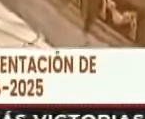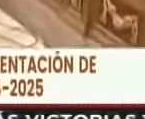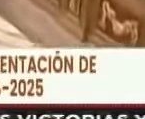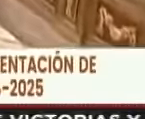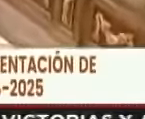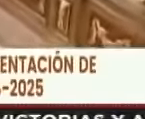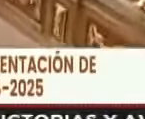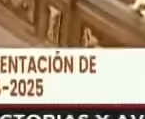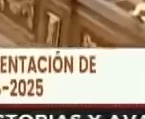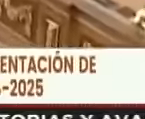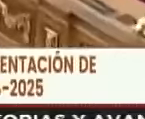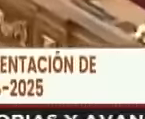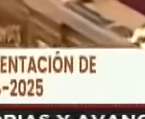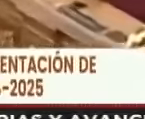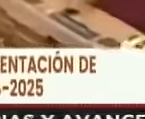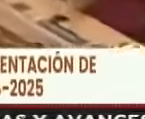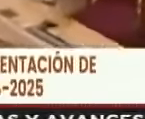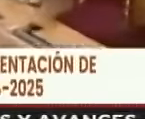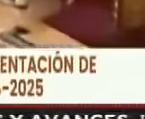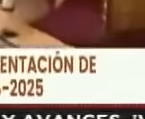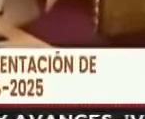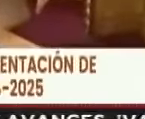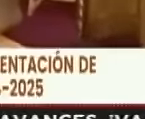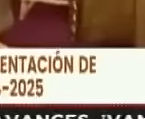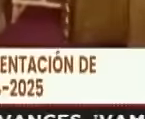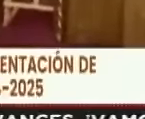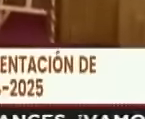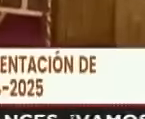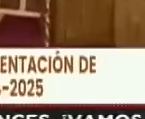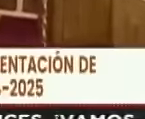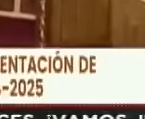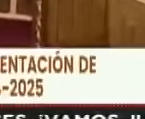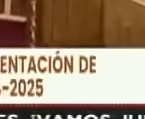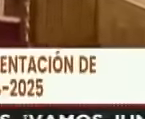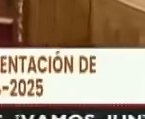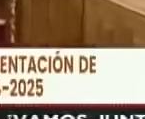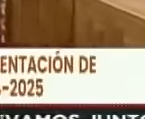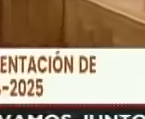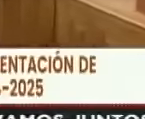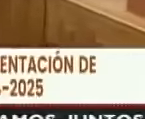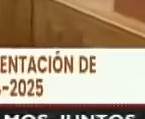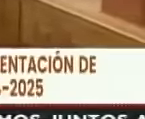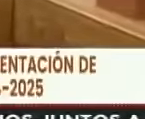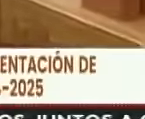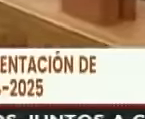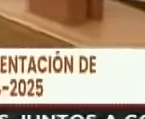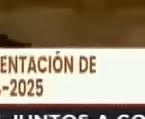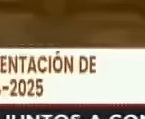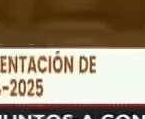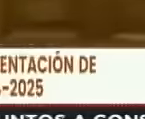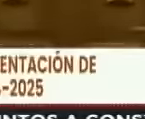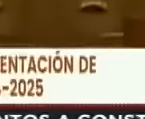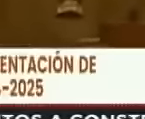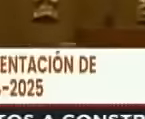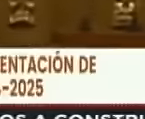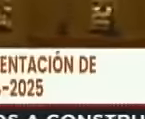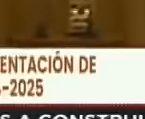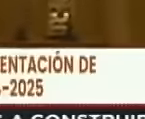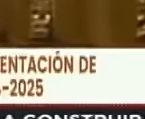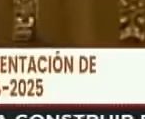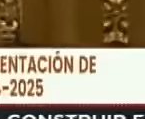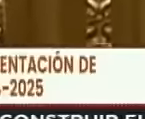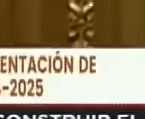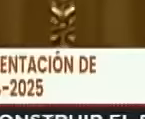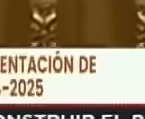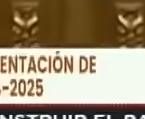Bien, continuamos llevándoles todos los detalles sobre esta sesión de instalación de este nuevo año legislativo del Parlamento venezolano, que ha